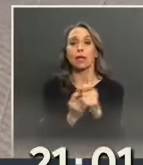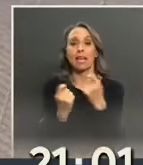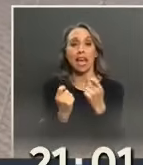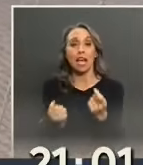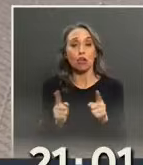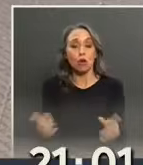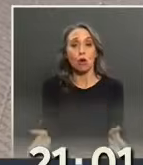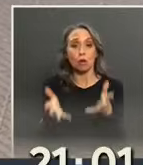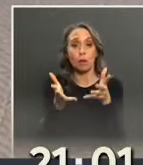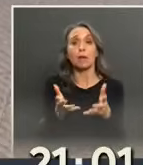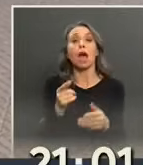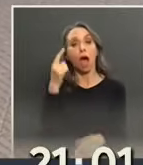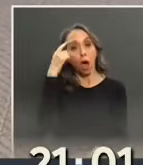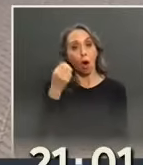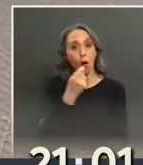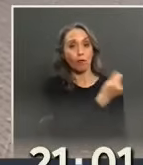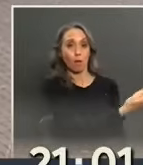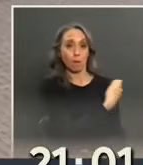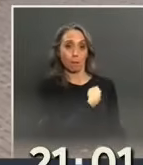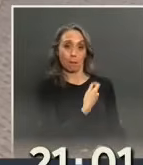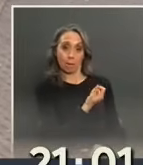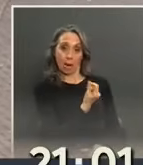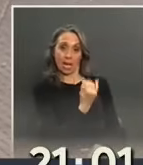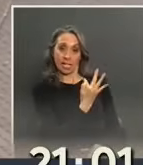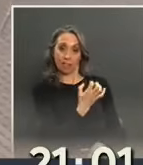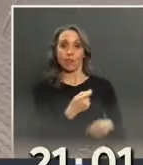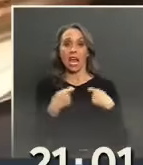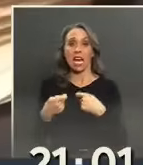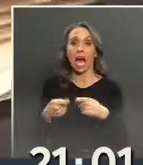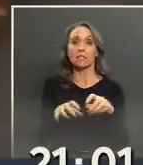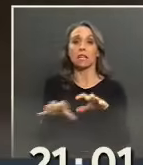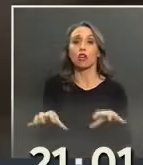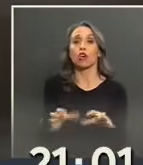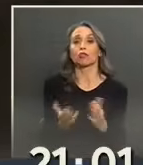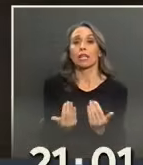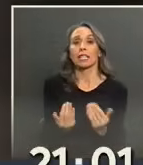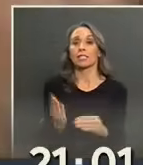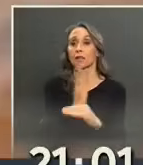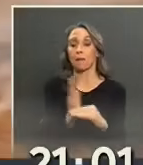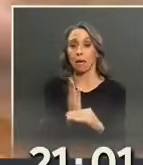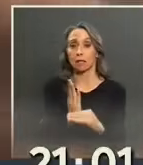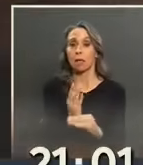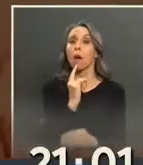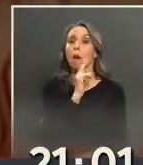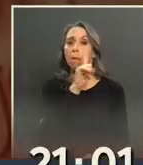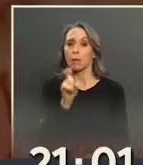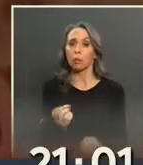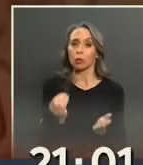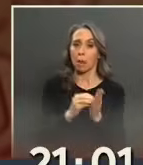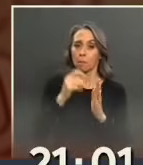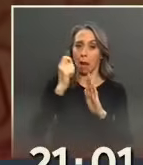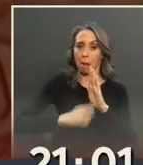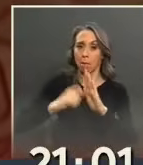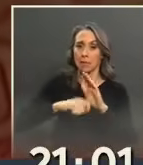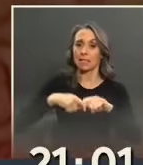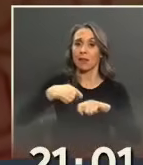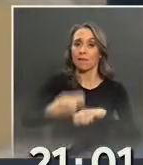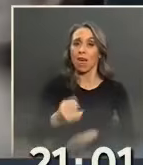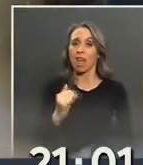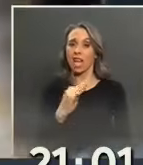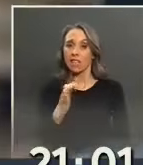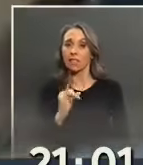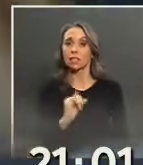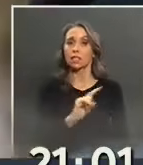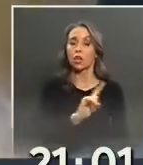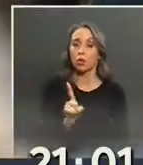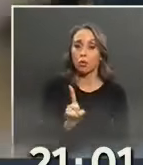hay que gastarlo en las necesidades básicas que tú realmente necesitas en este minuto. ¿Se extenderá el ingreso familiar de emergencia? ¿Cambiarán los